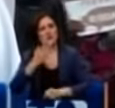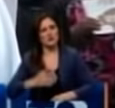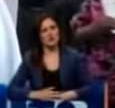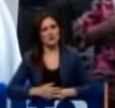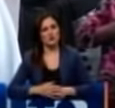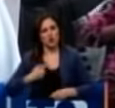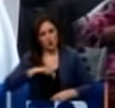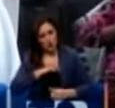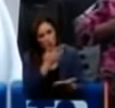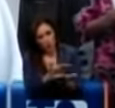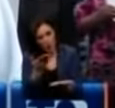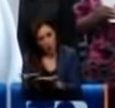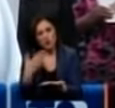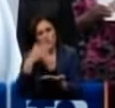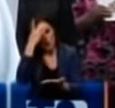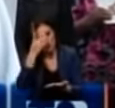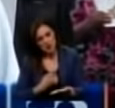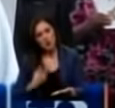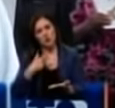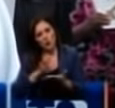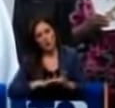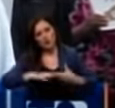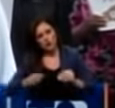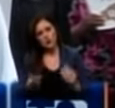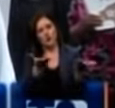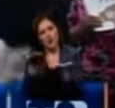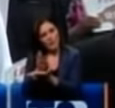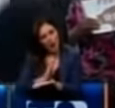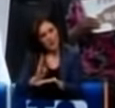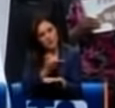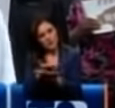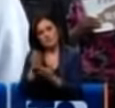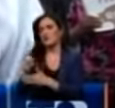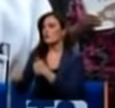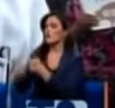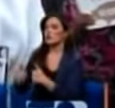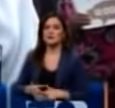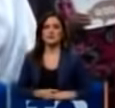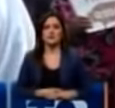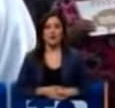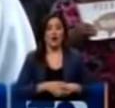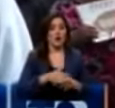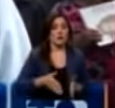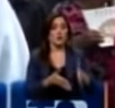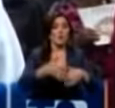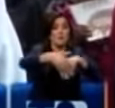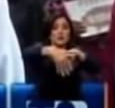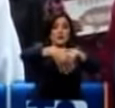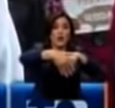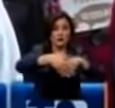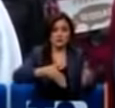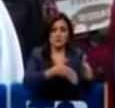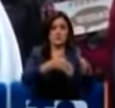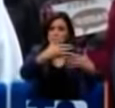se escuchen las alternativas que nosotros del barrio tenemos y que hemos presentado. ¿Cuáles son las alternativas? La terminación de la construcción de la Machala,